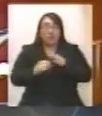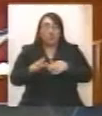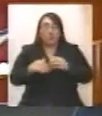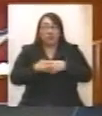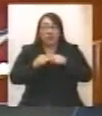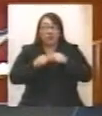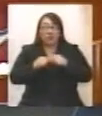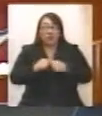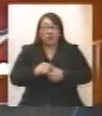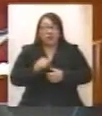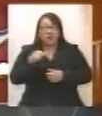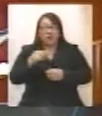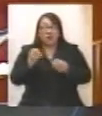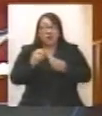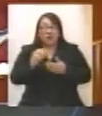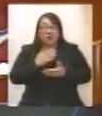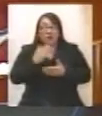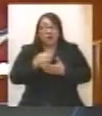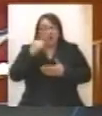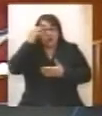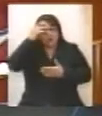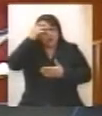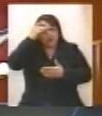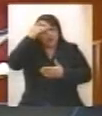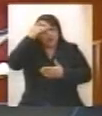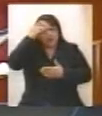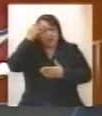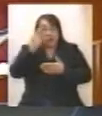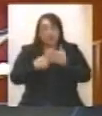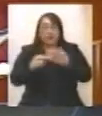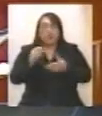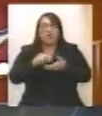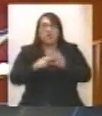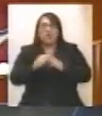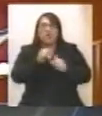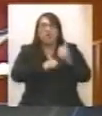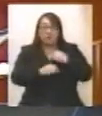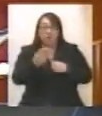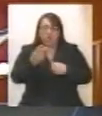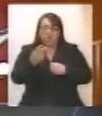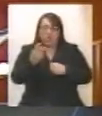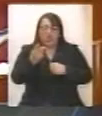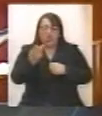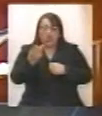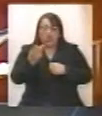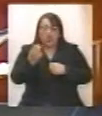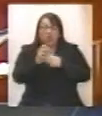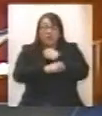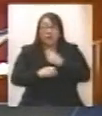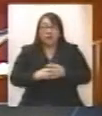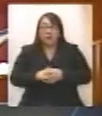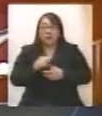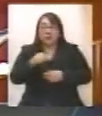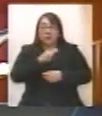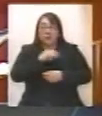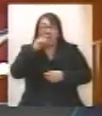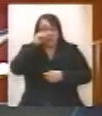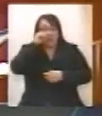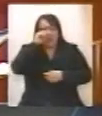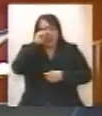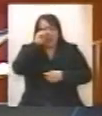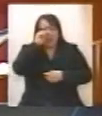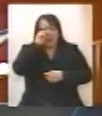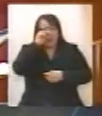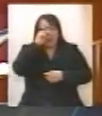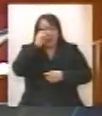continuidad de este nefasto fenómeno por el que atravesó el país. Este gobierno se plantea como